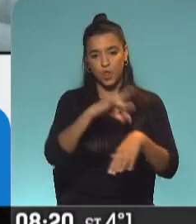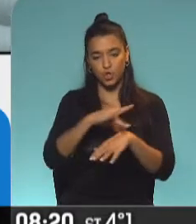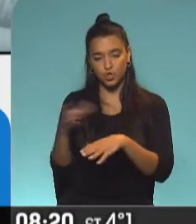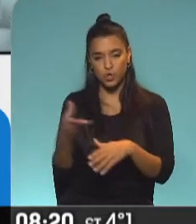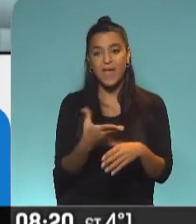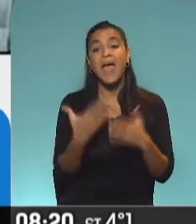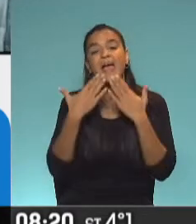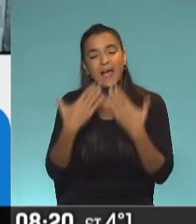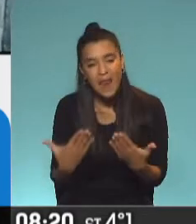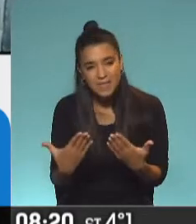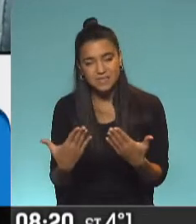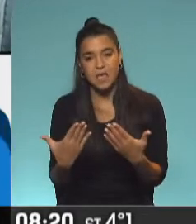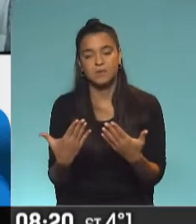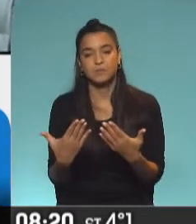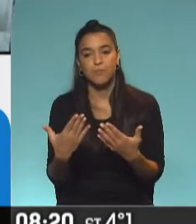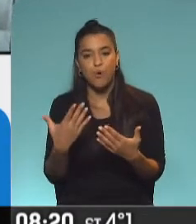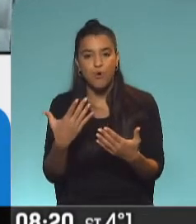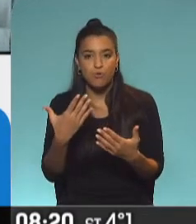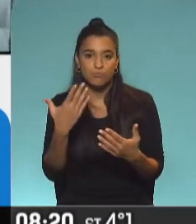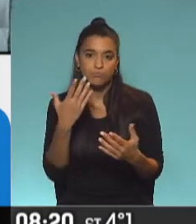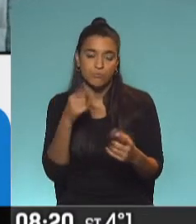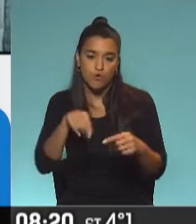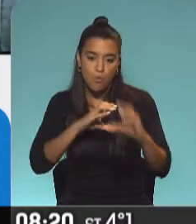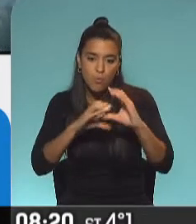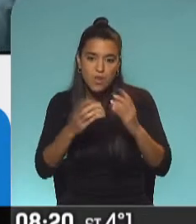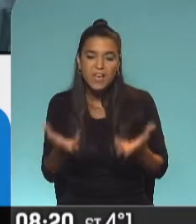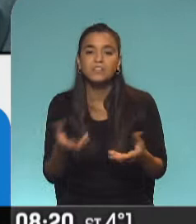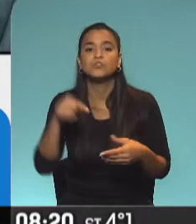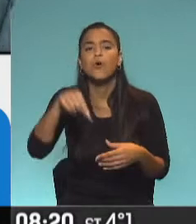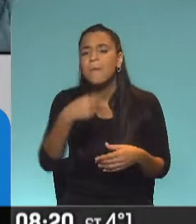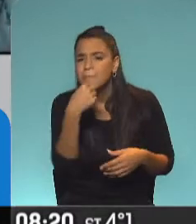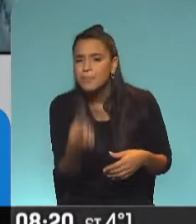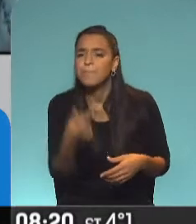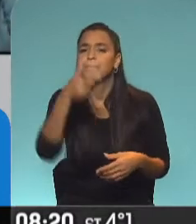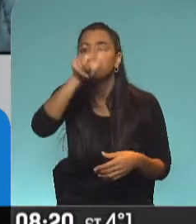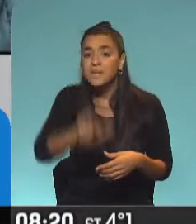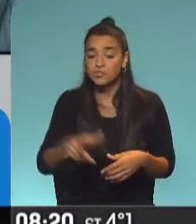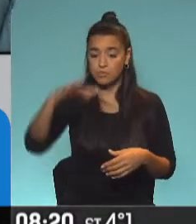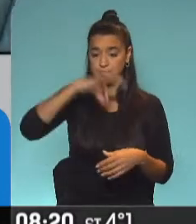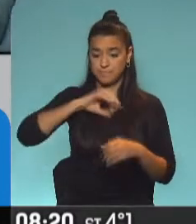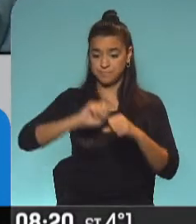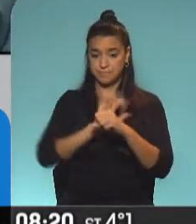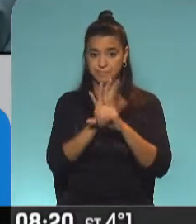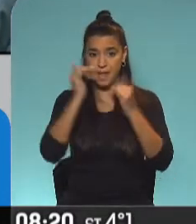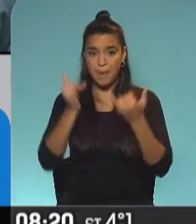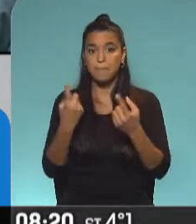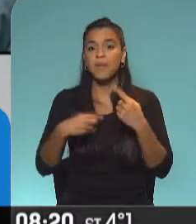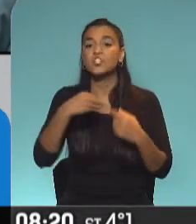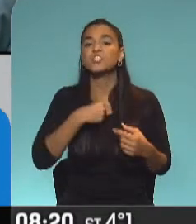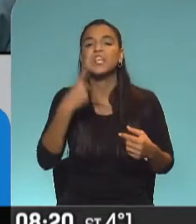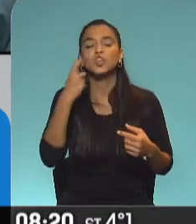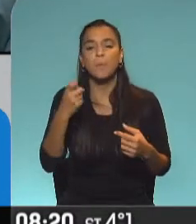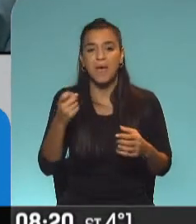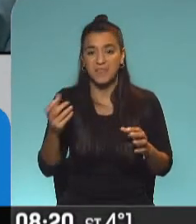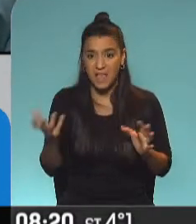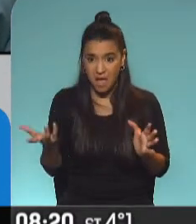Doctora, gracias por escucharnos y por atendernos. Consultarle, una persona que ha sido declarada contagiada de COVID-19, pero es